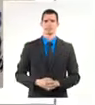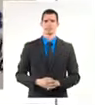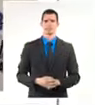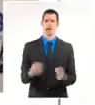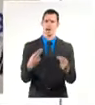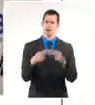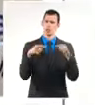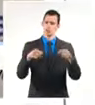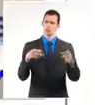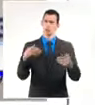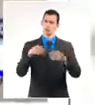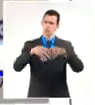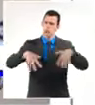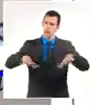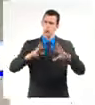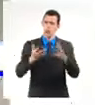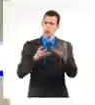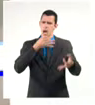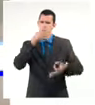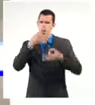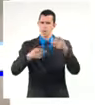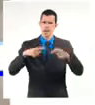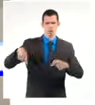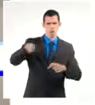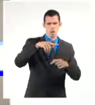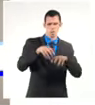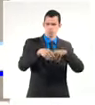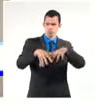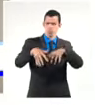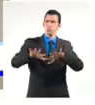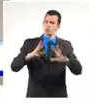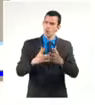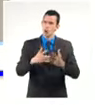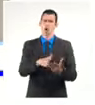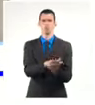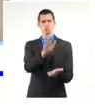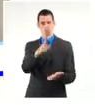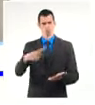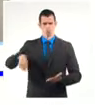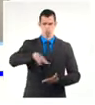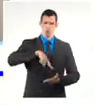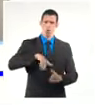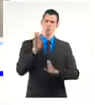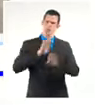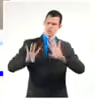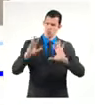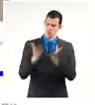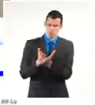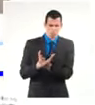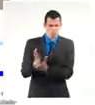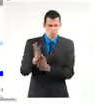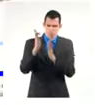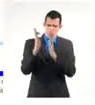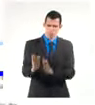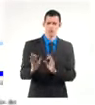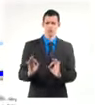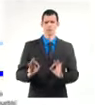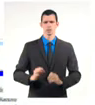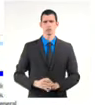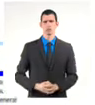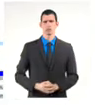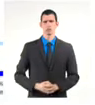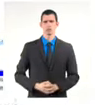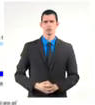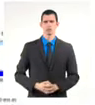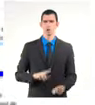el compromiso de quienes integran los órganos de la seguridad del Estado con el pueblo cubano de mantenerse firmes en nuestras trincheras. También